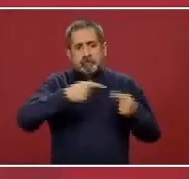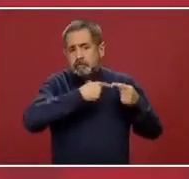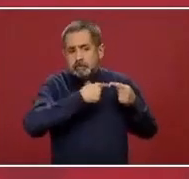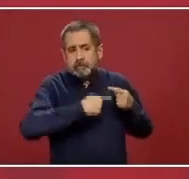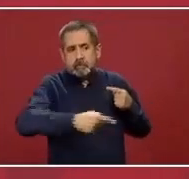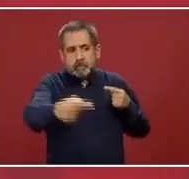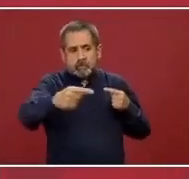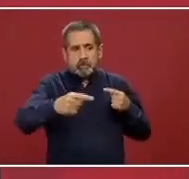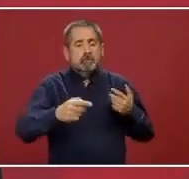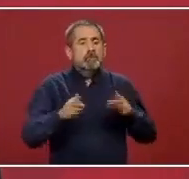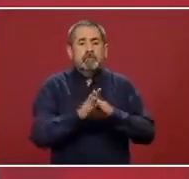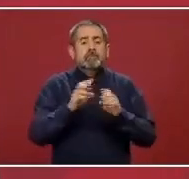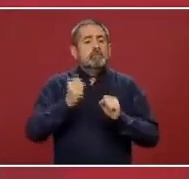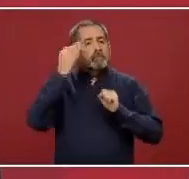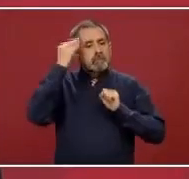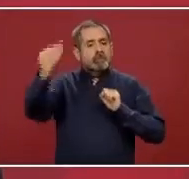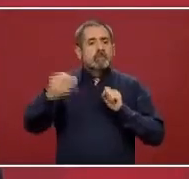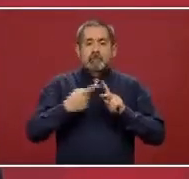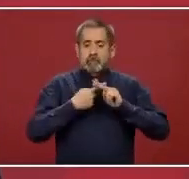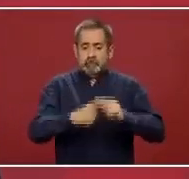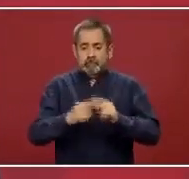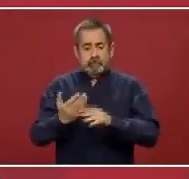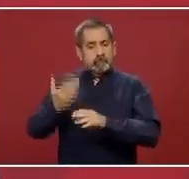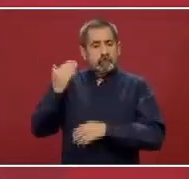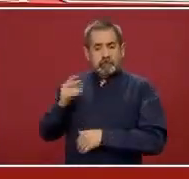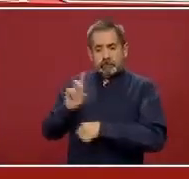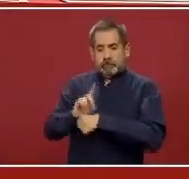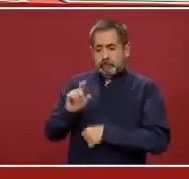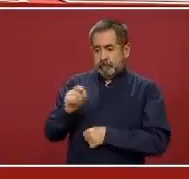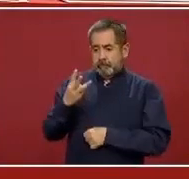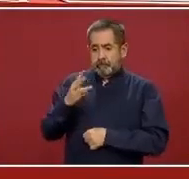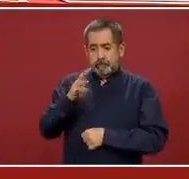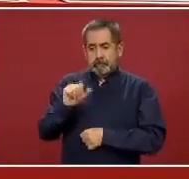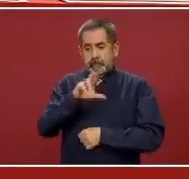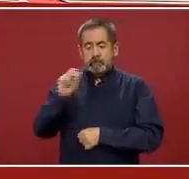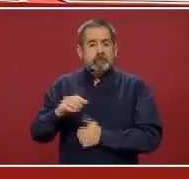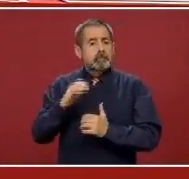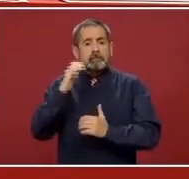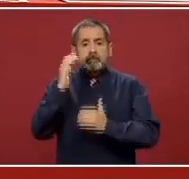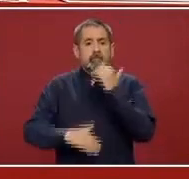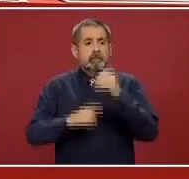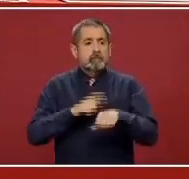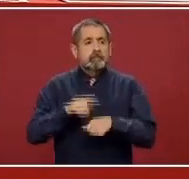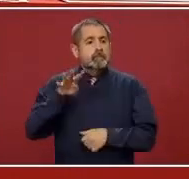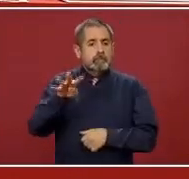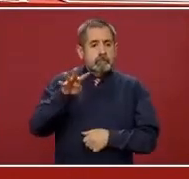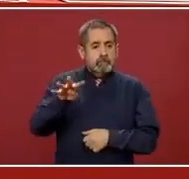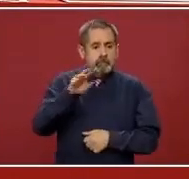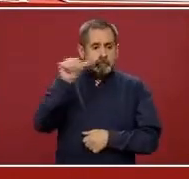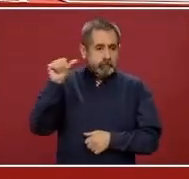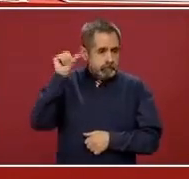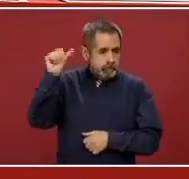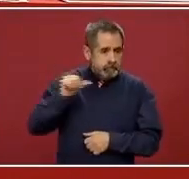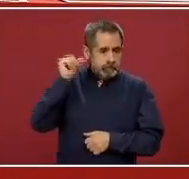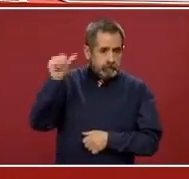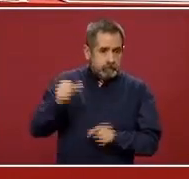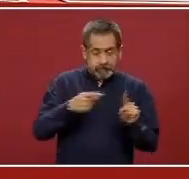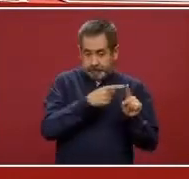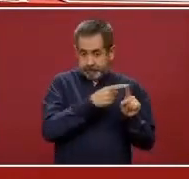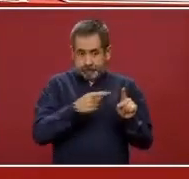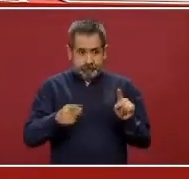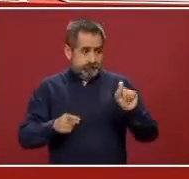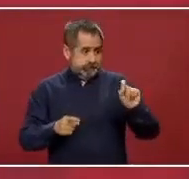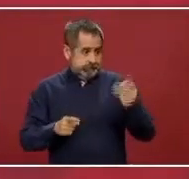Jornada Nacional de Sana Distancia empezó el 23 de marzo y terminará el 19 de abril. Durante todo